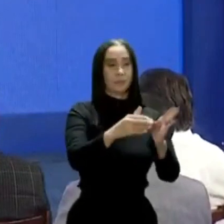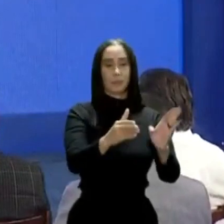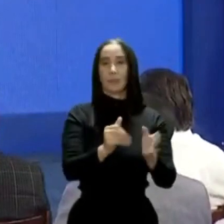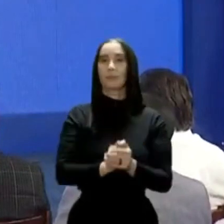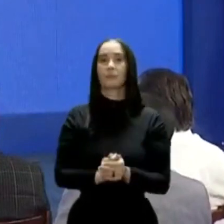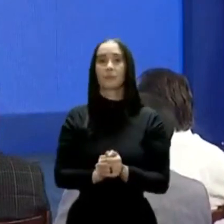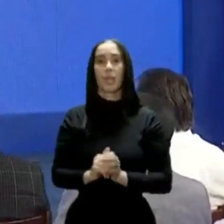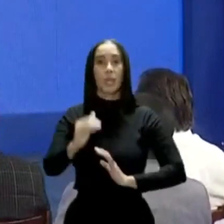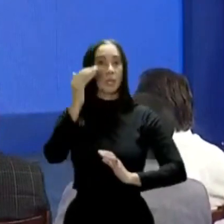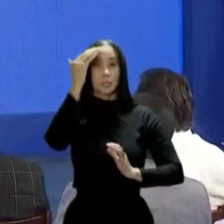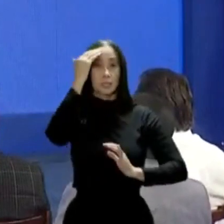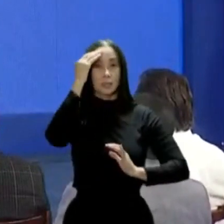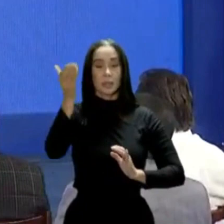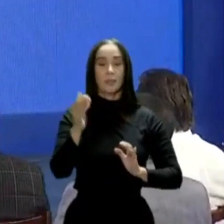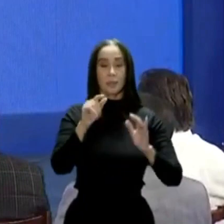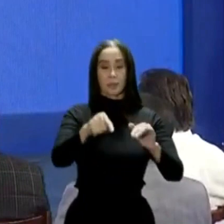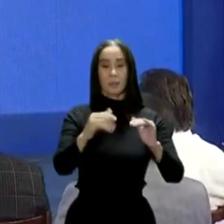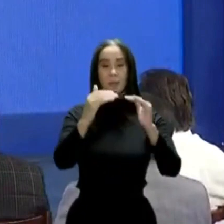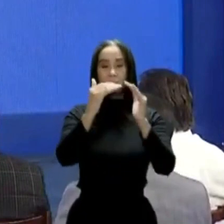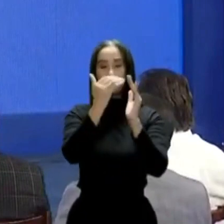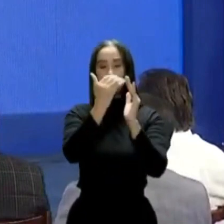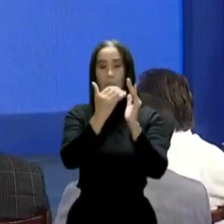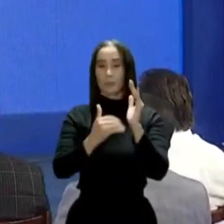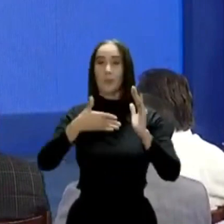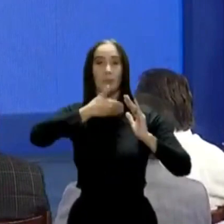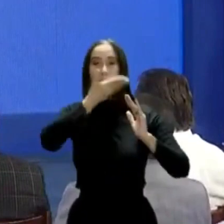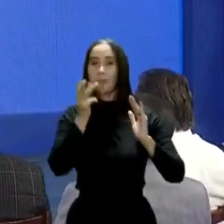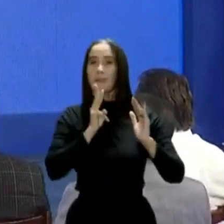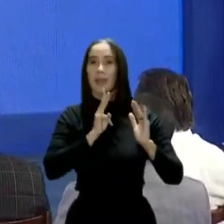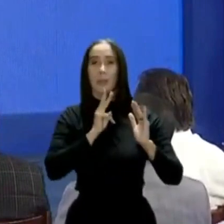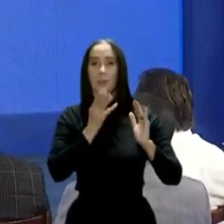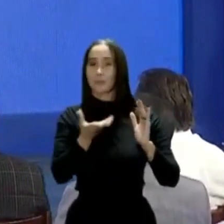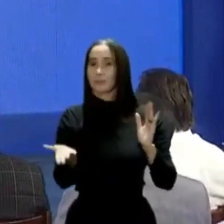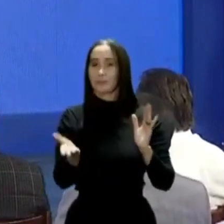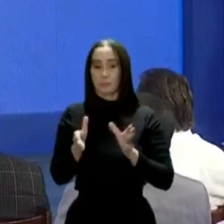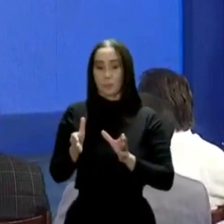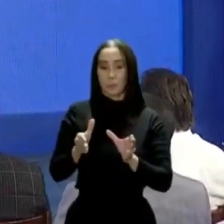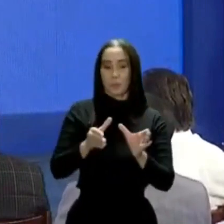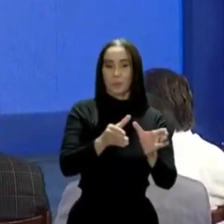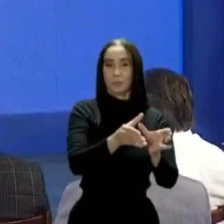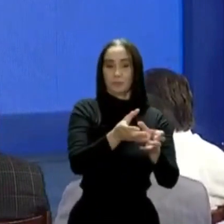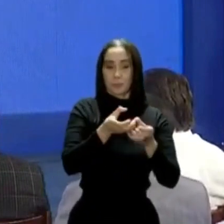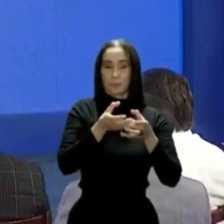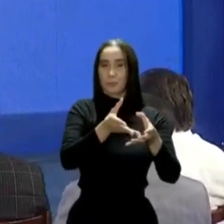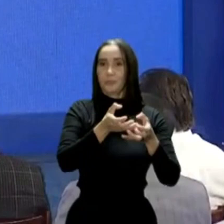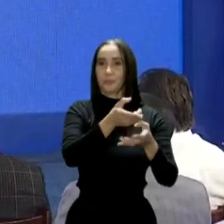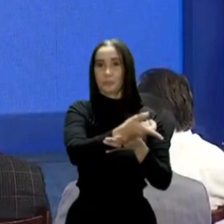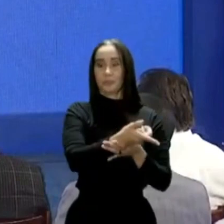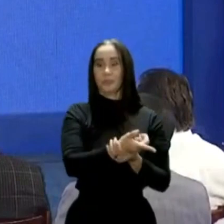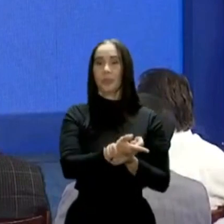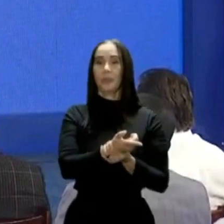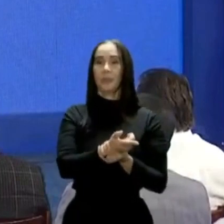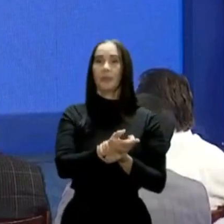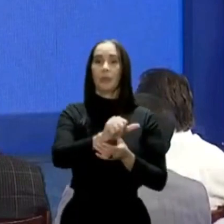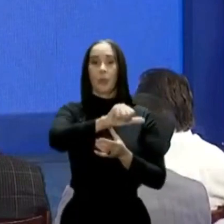es lógico que la parte baja se va a quedar sin agua, porque el agua sería